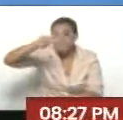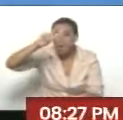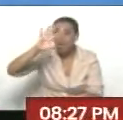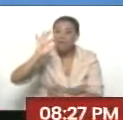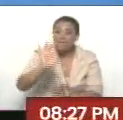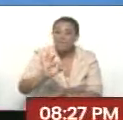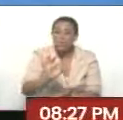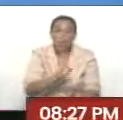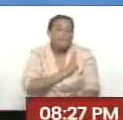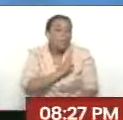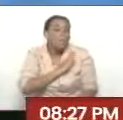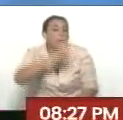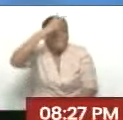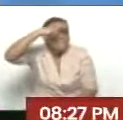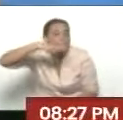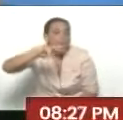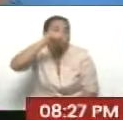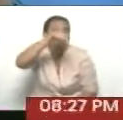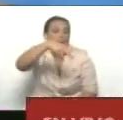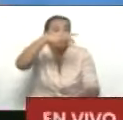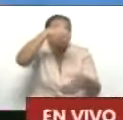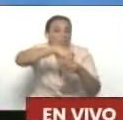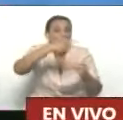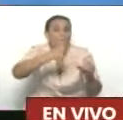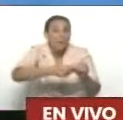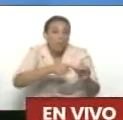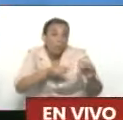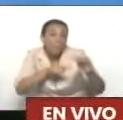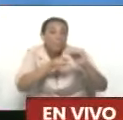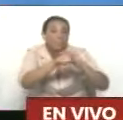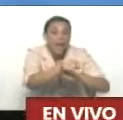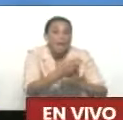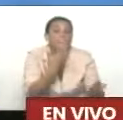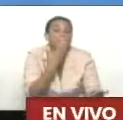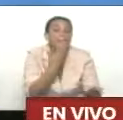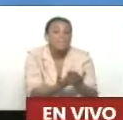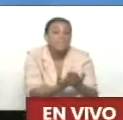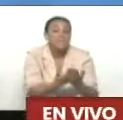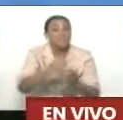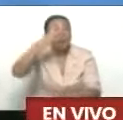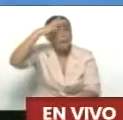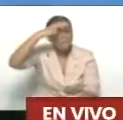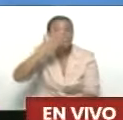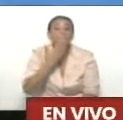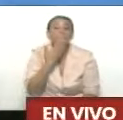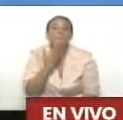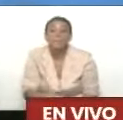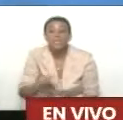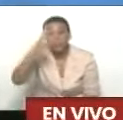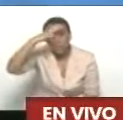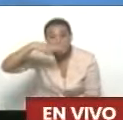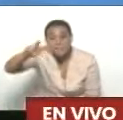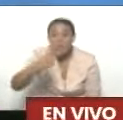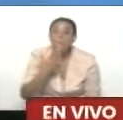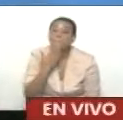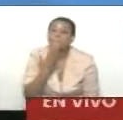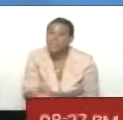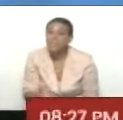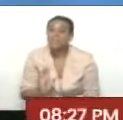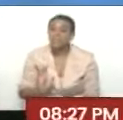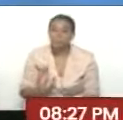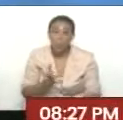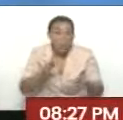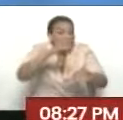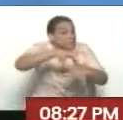territorio mexicano. Para poder entrar ahí, tienes que entrar bajo permiso, autorización. Es